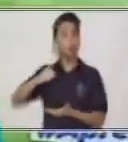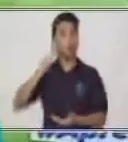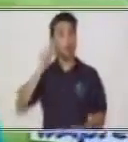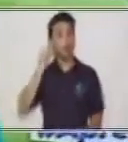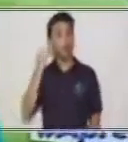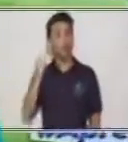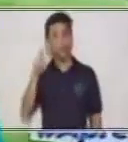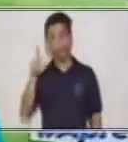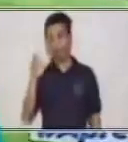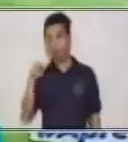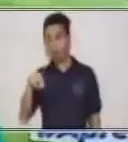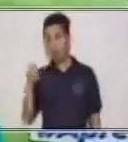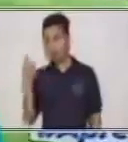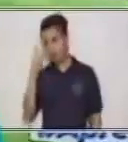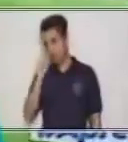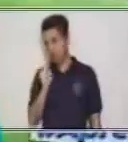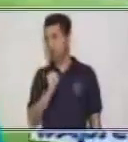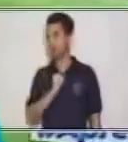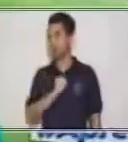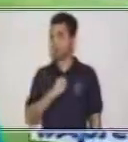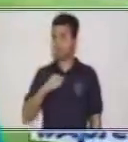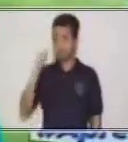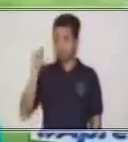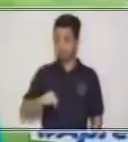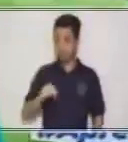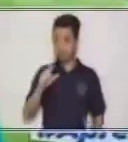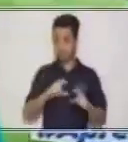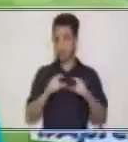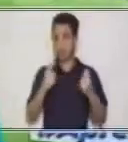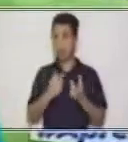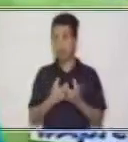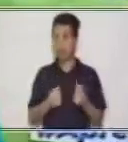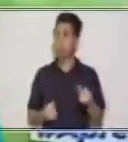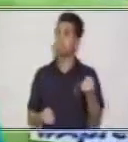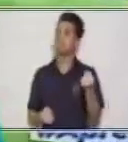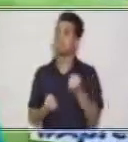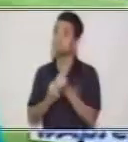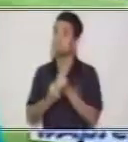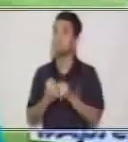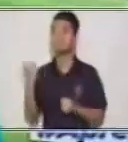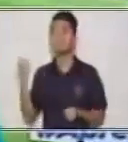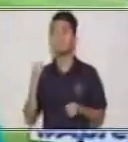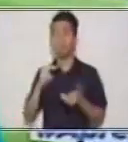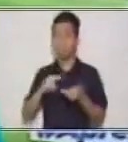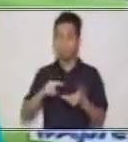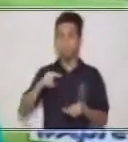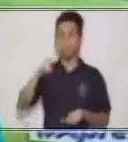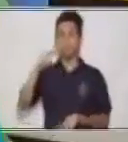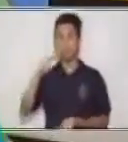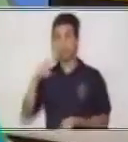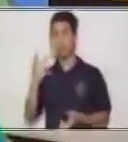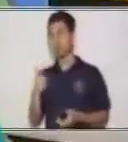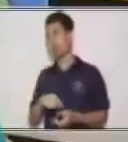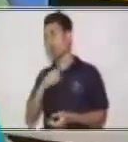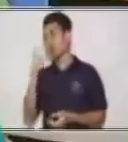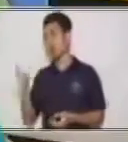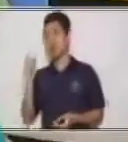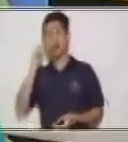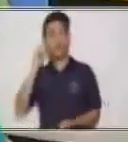Pero en esta clase vamos a reforzar botella, galón y